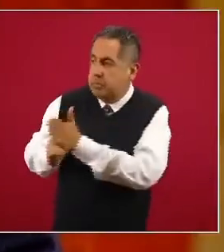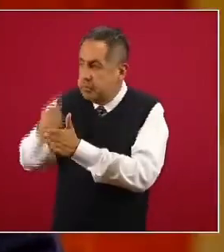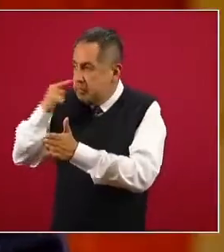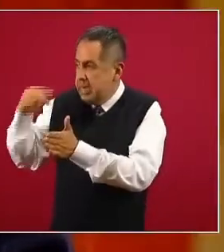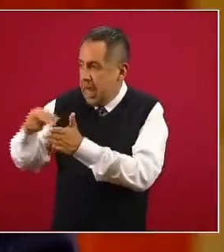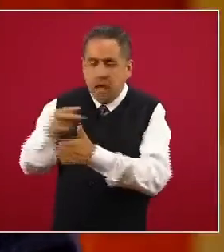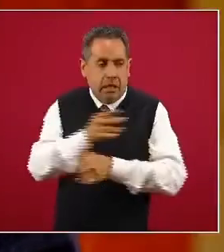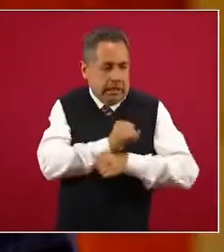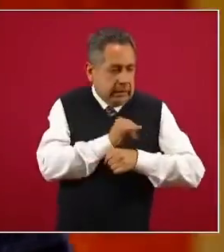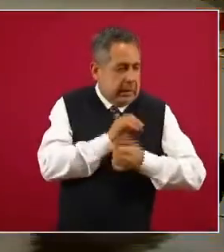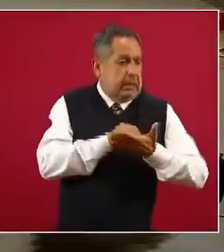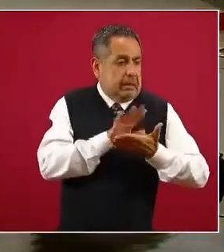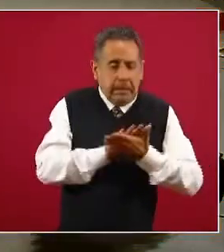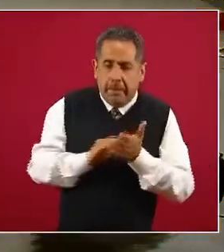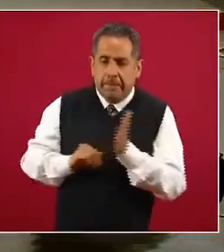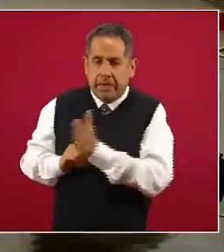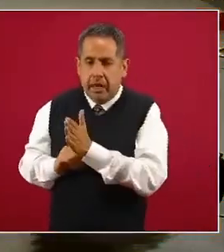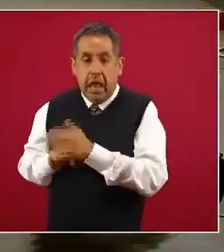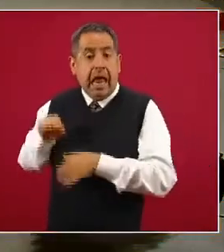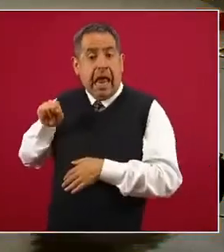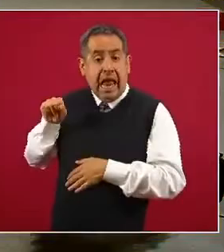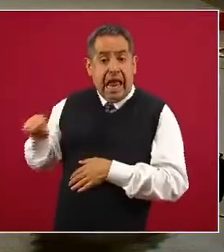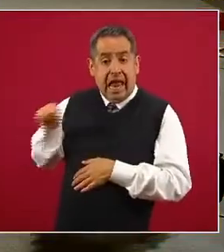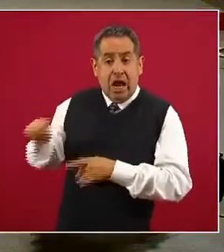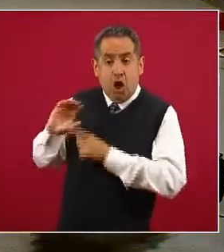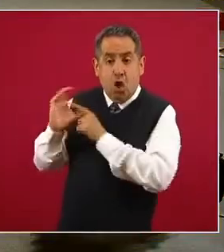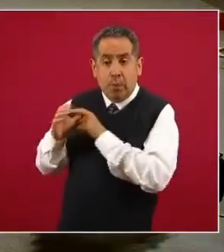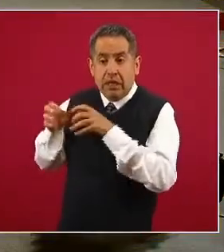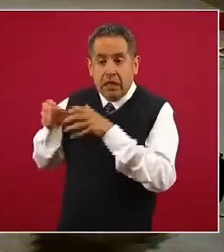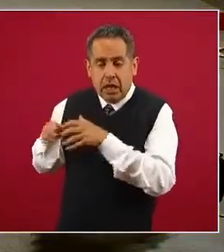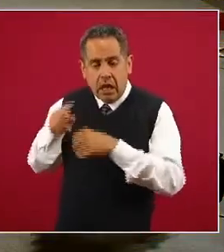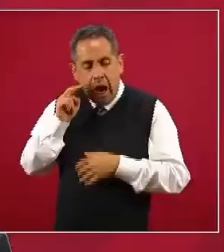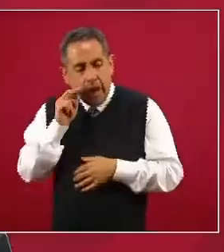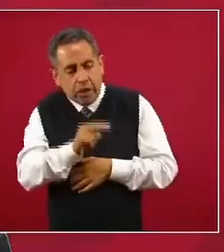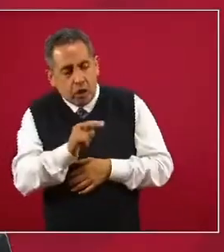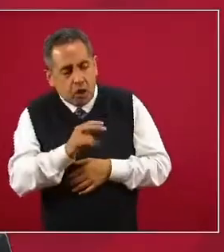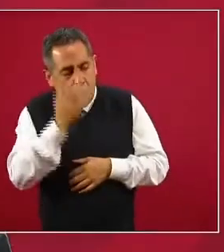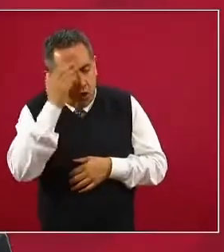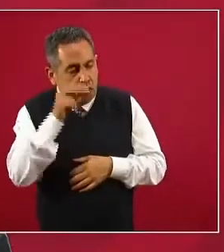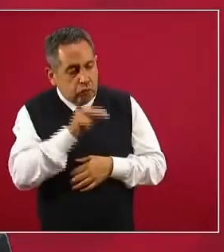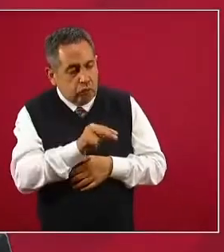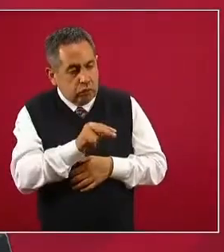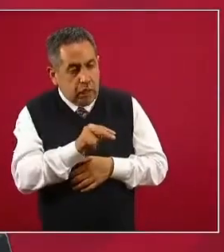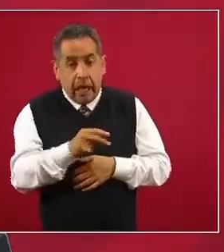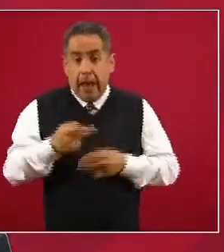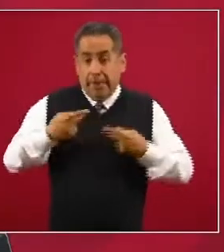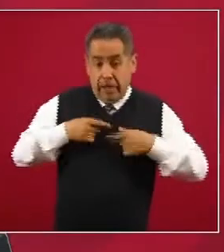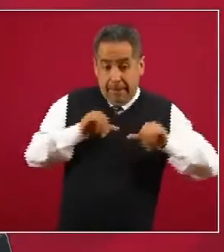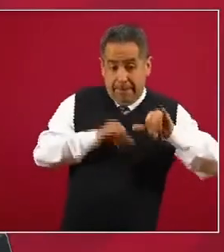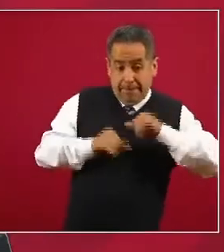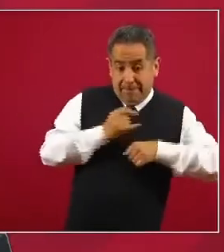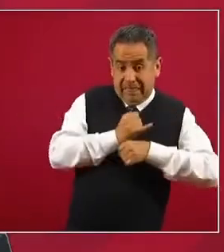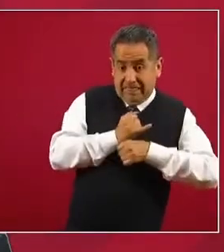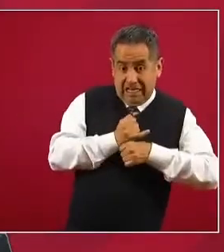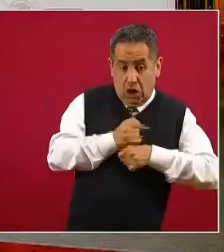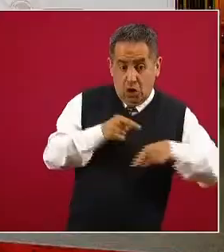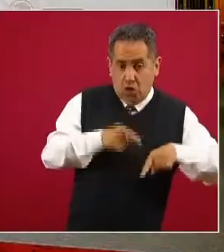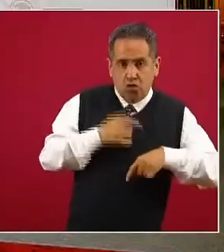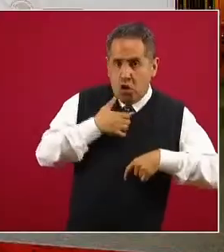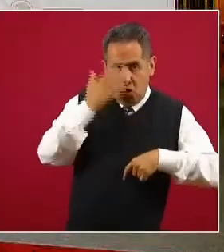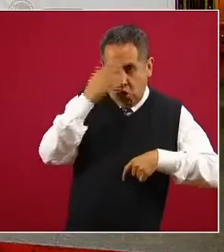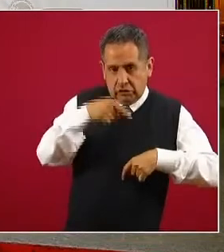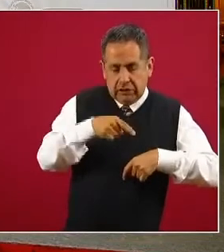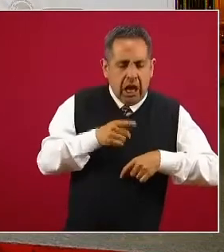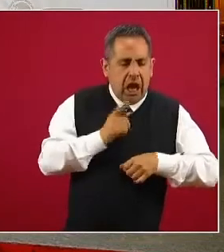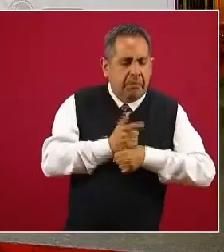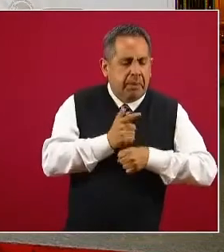investigación, y solo el comité puede conocer, no así los investigadores, durante el periodo de